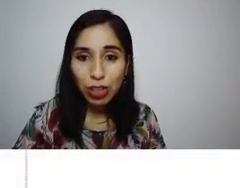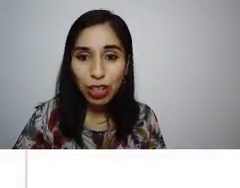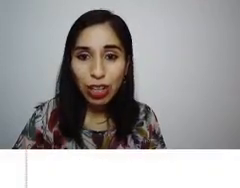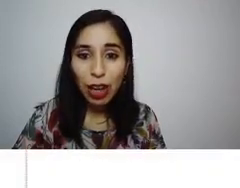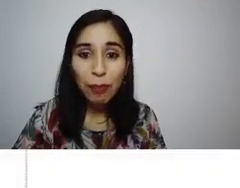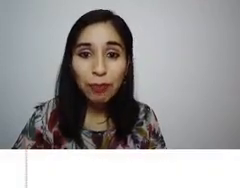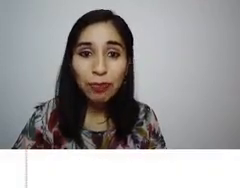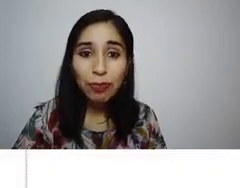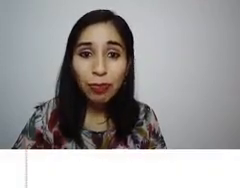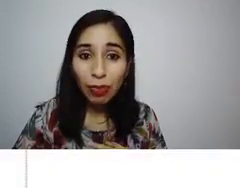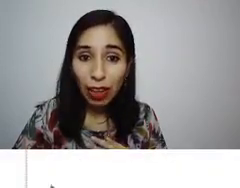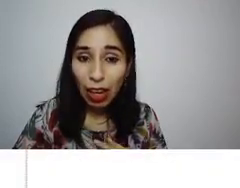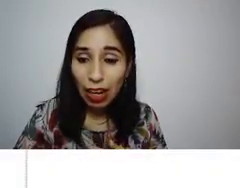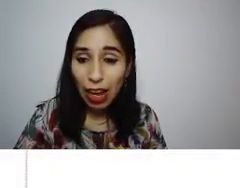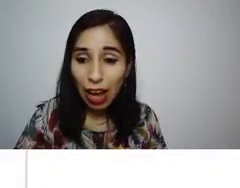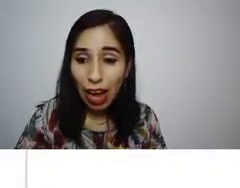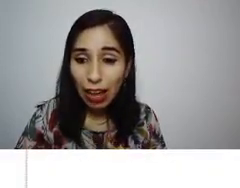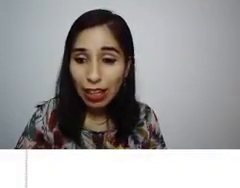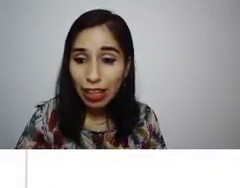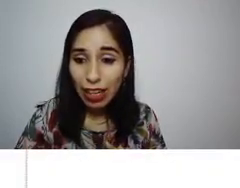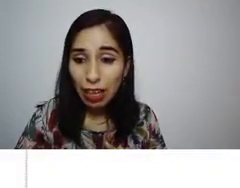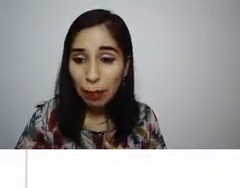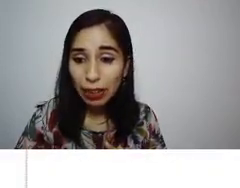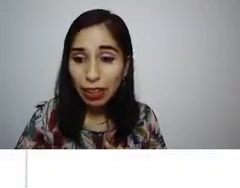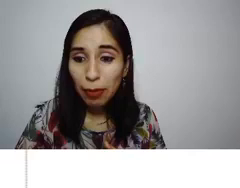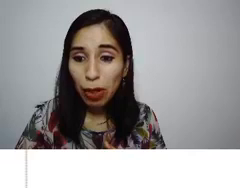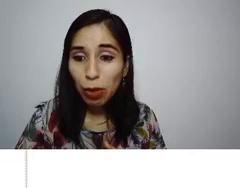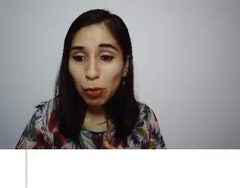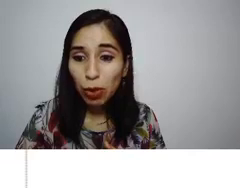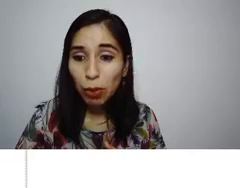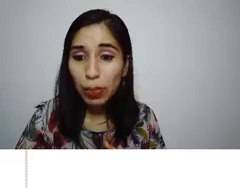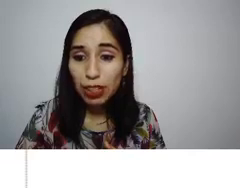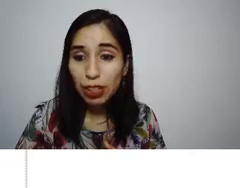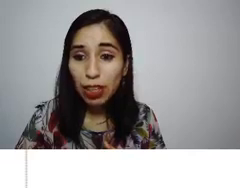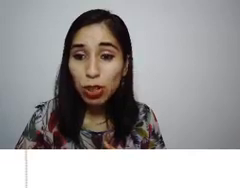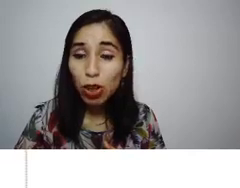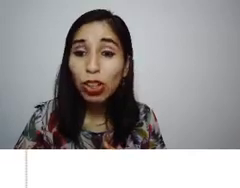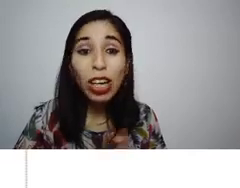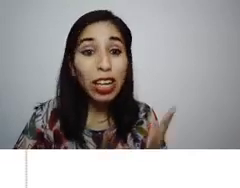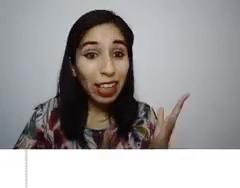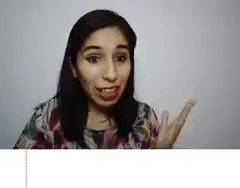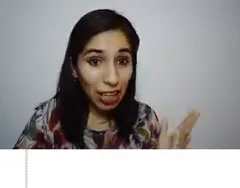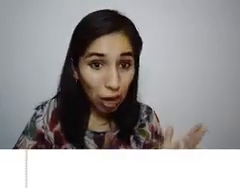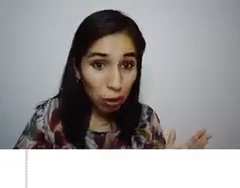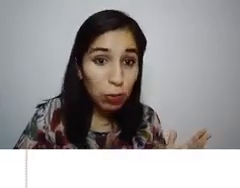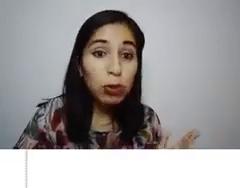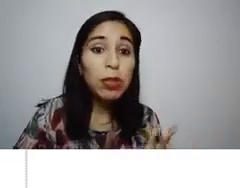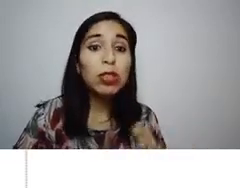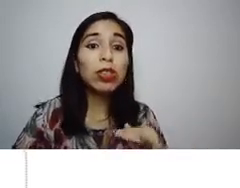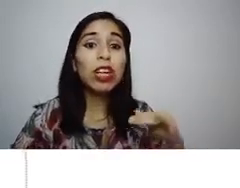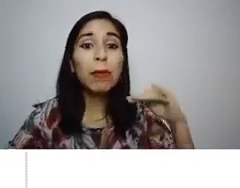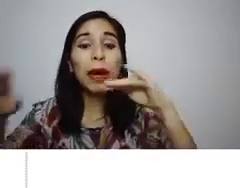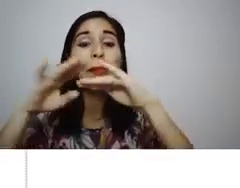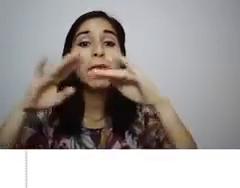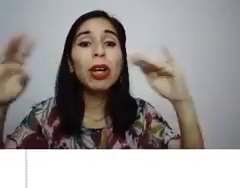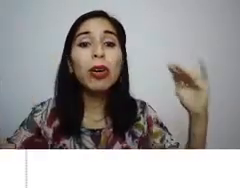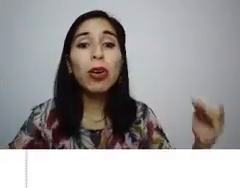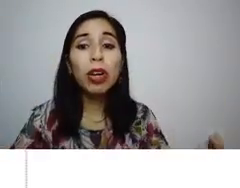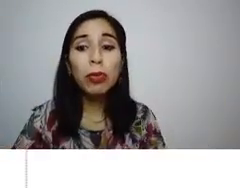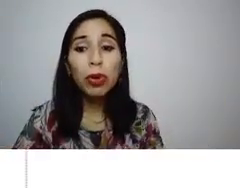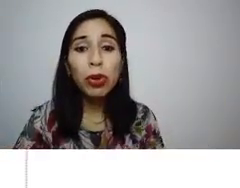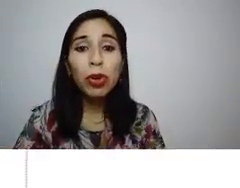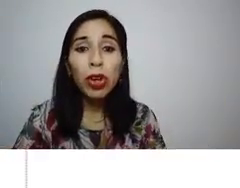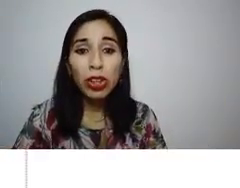eso sería aquí en la parte de abajo modo presentación que ya lo hemos visto que es para